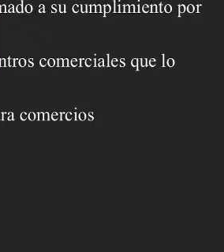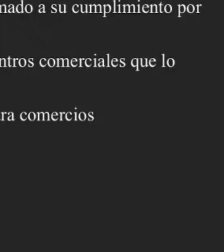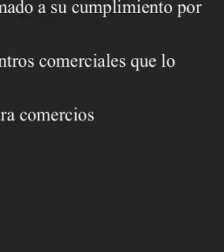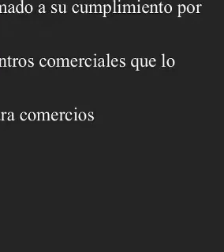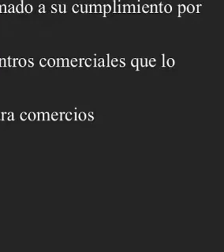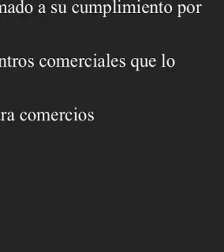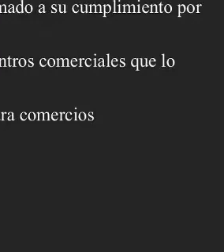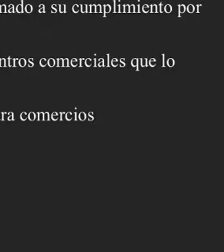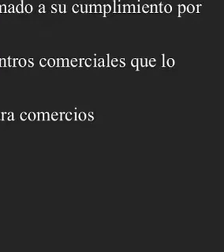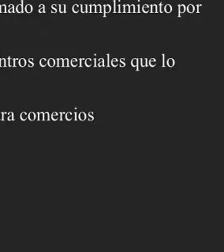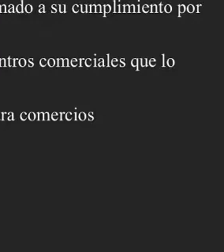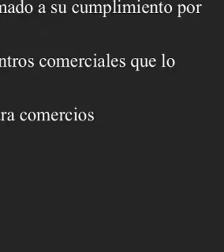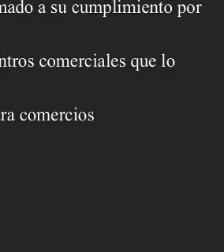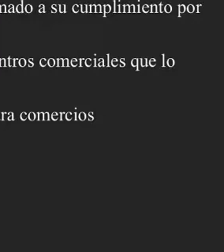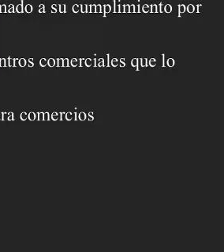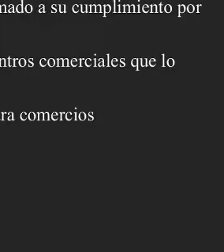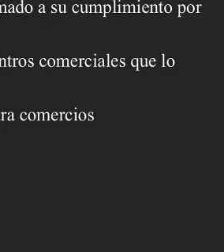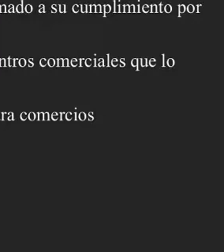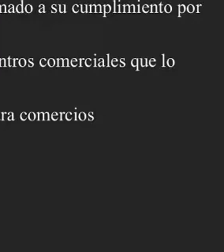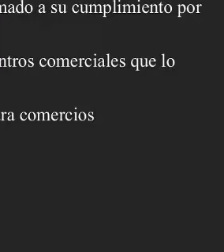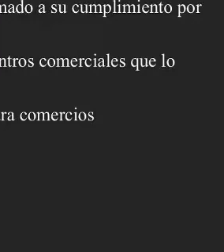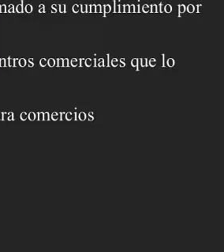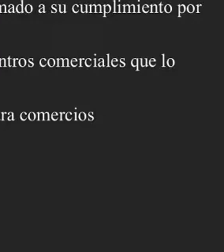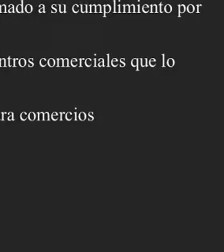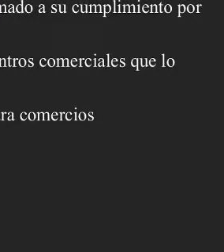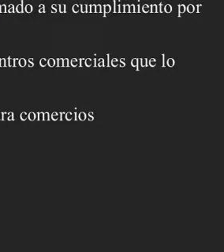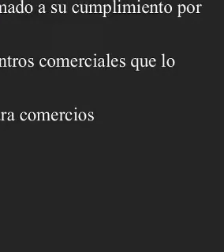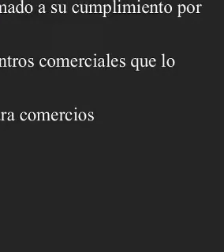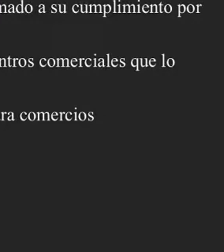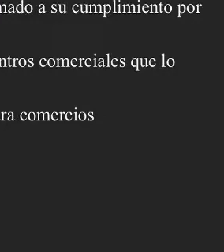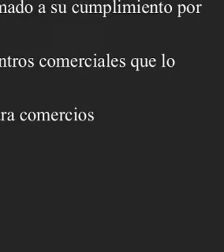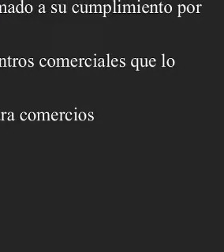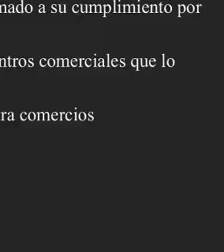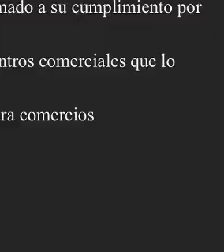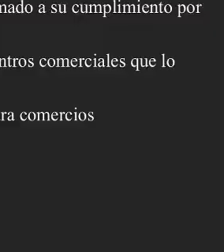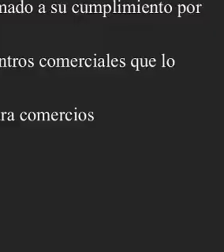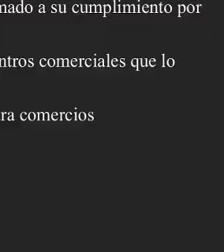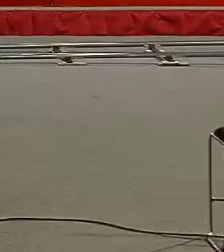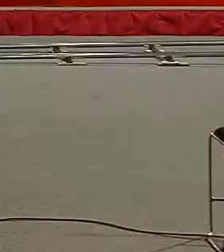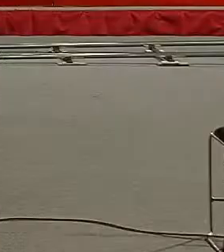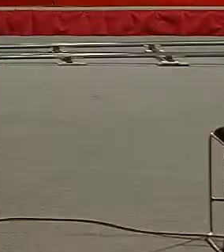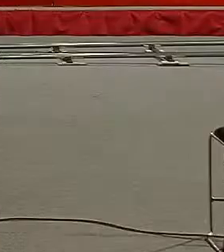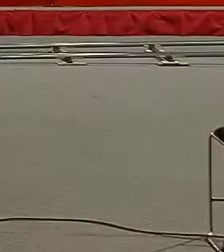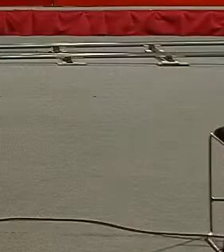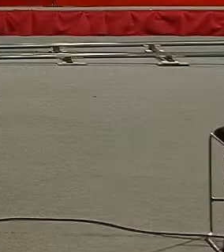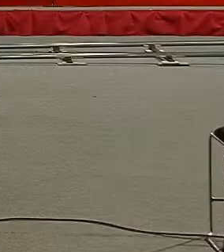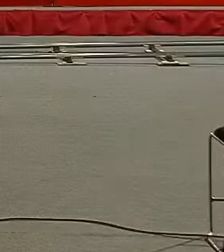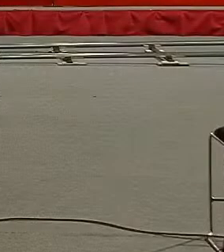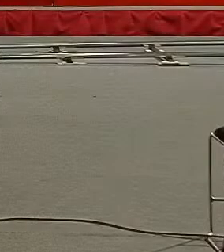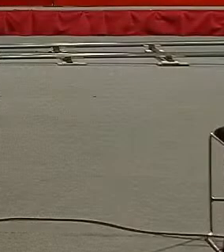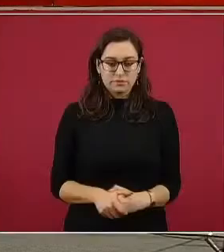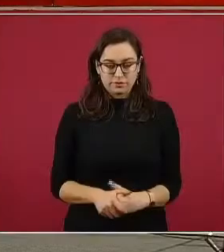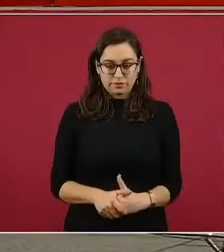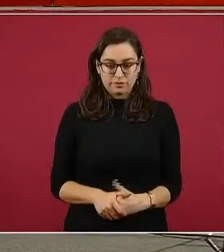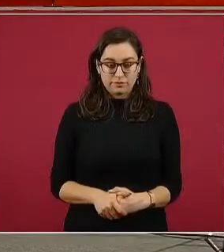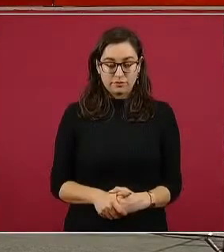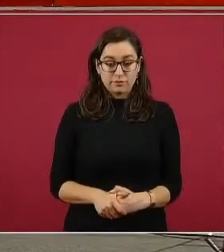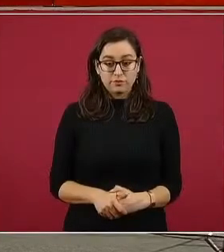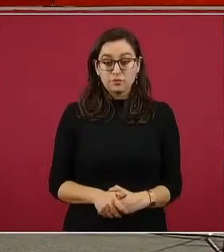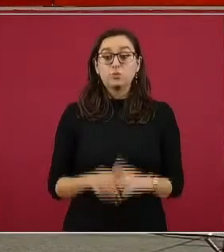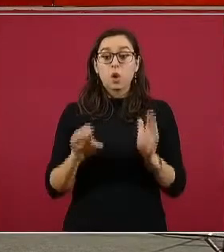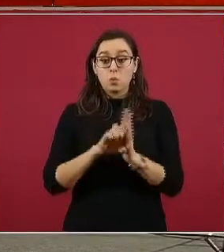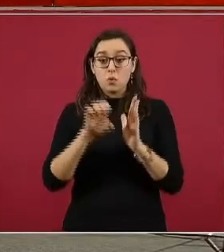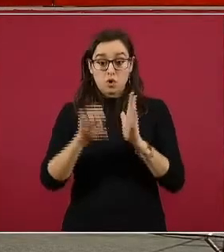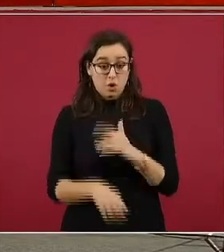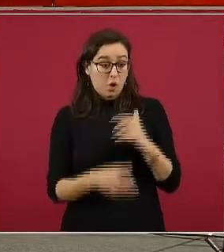al mínimo la presencia en oficinas, fortalecer el trabajo desde casa. Por ejemplo, las oficinas privadas no